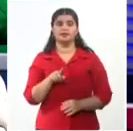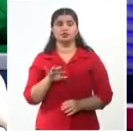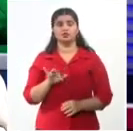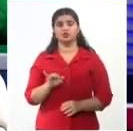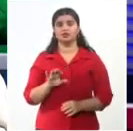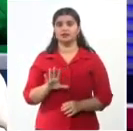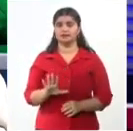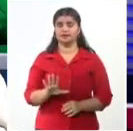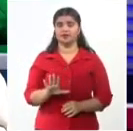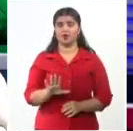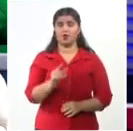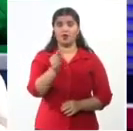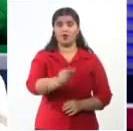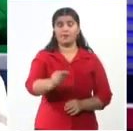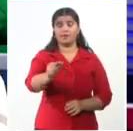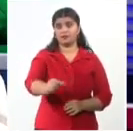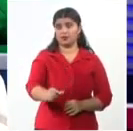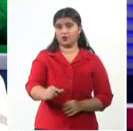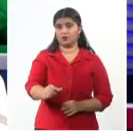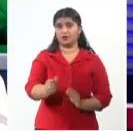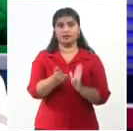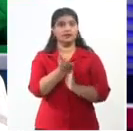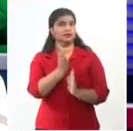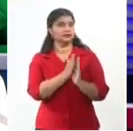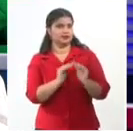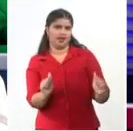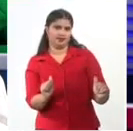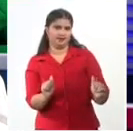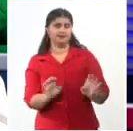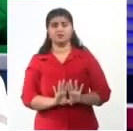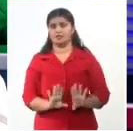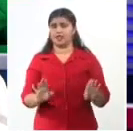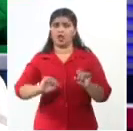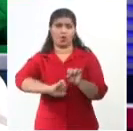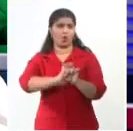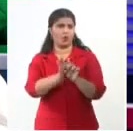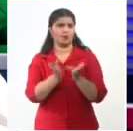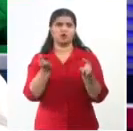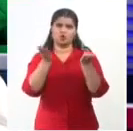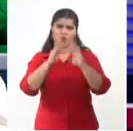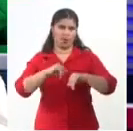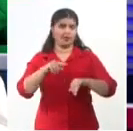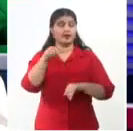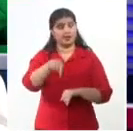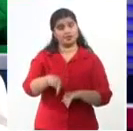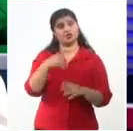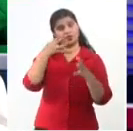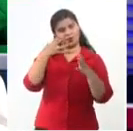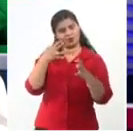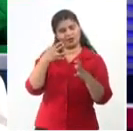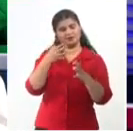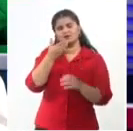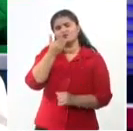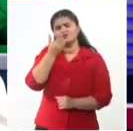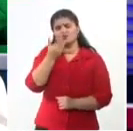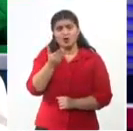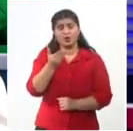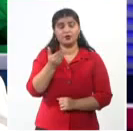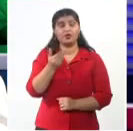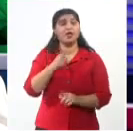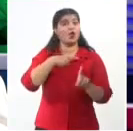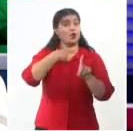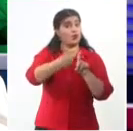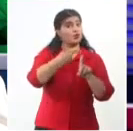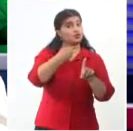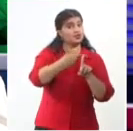954.175 pacientes recuperados, que es también el otro elemento positivo de la disminución de los